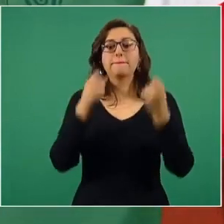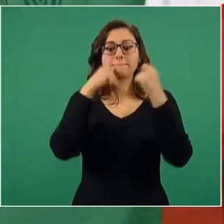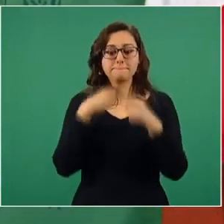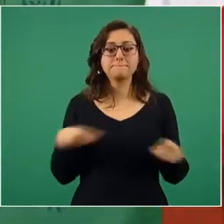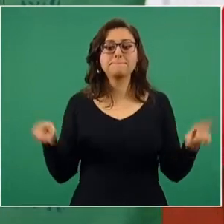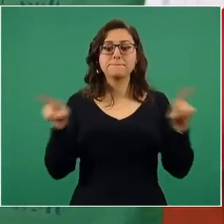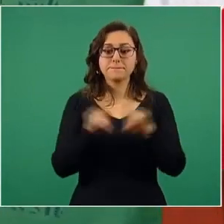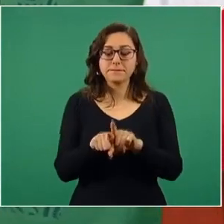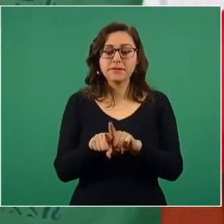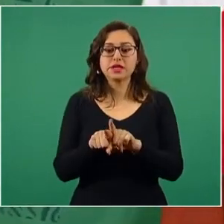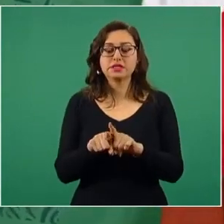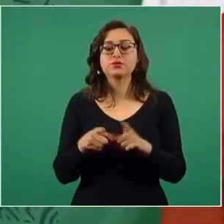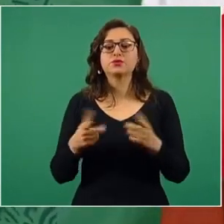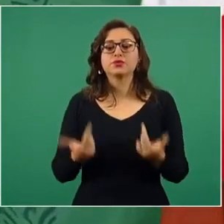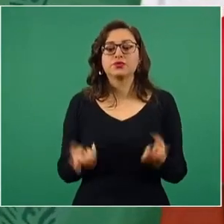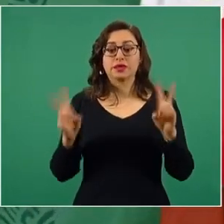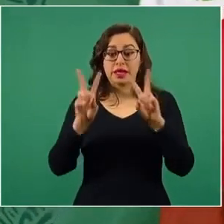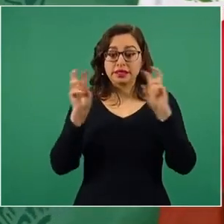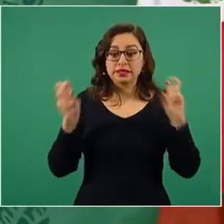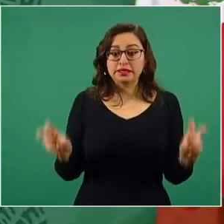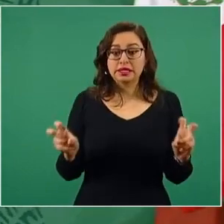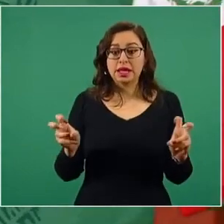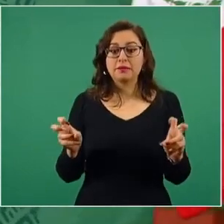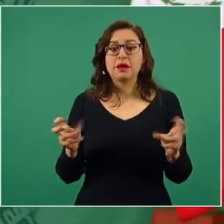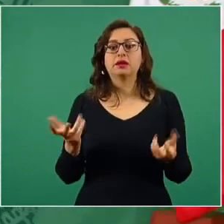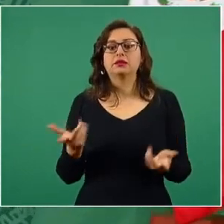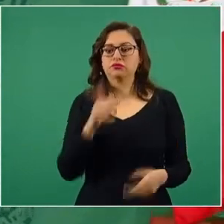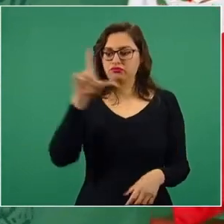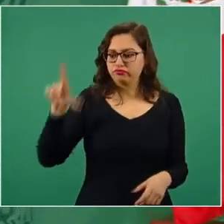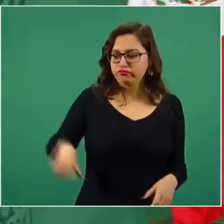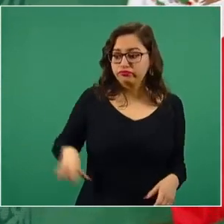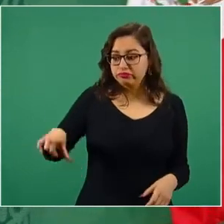reparando el daño por lo que corresponde al Estado.